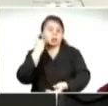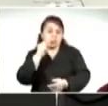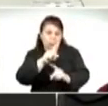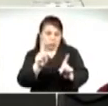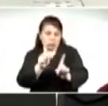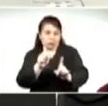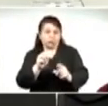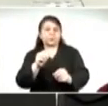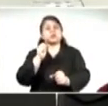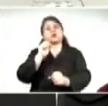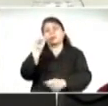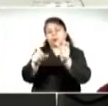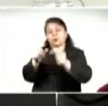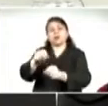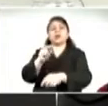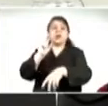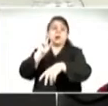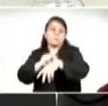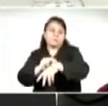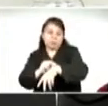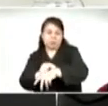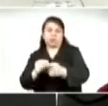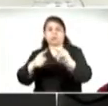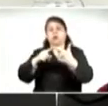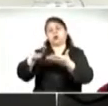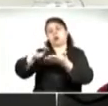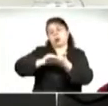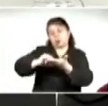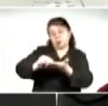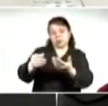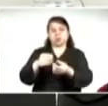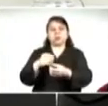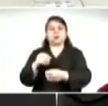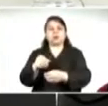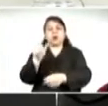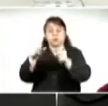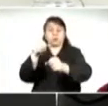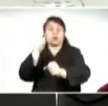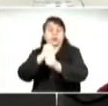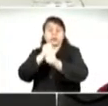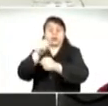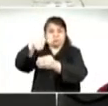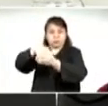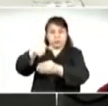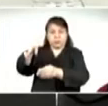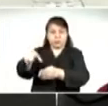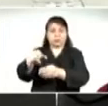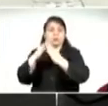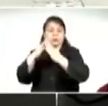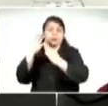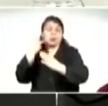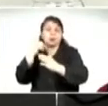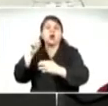sino del personal médico y el personal administrativo que está que trabaja que está afectado a esa residencia